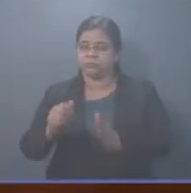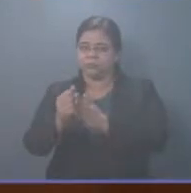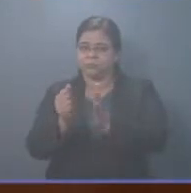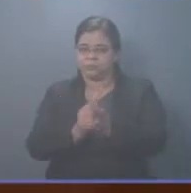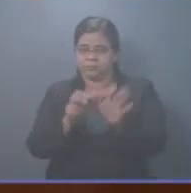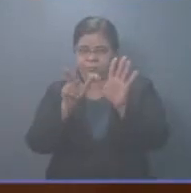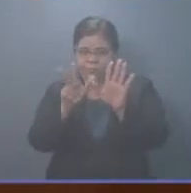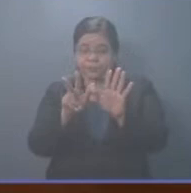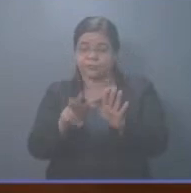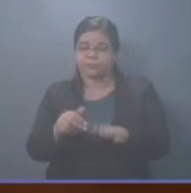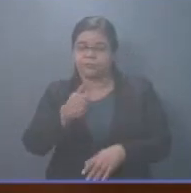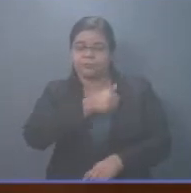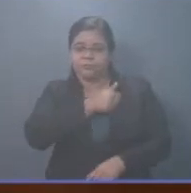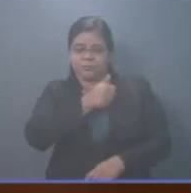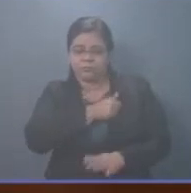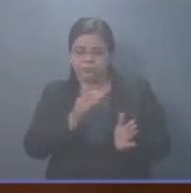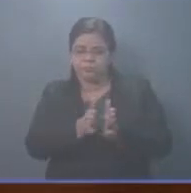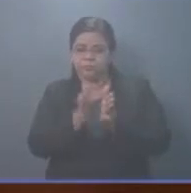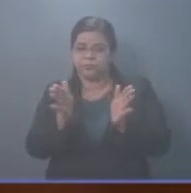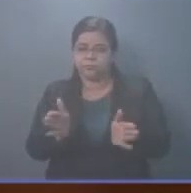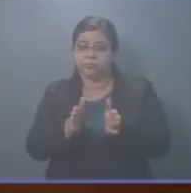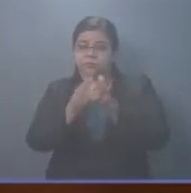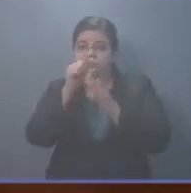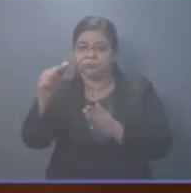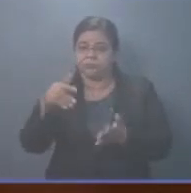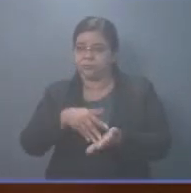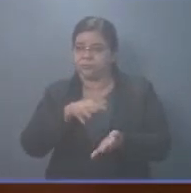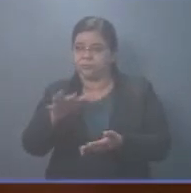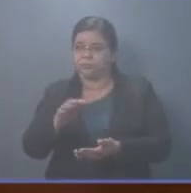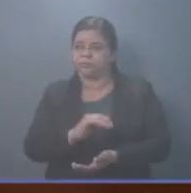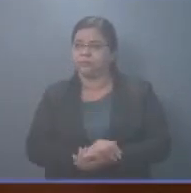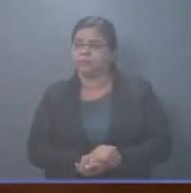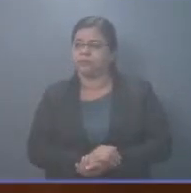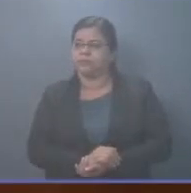Artículo 8. Deberes generales de las instituciones públicas.